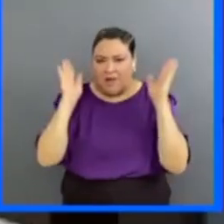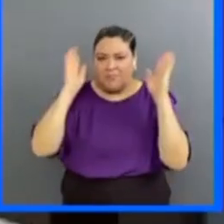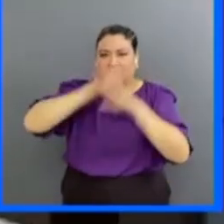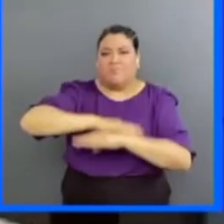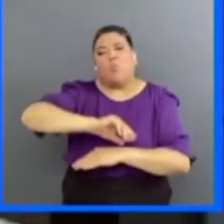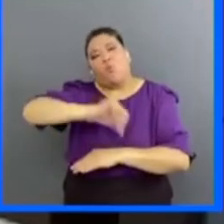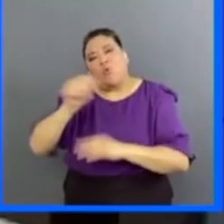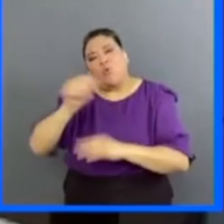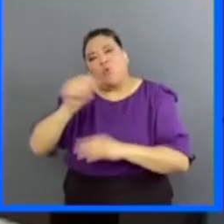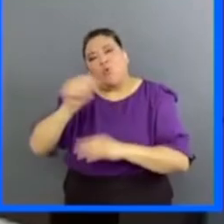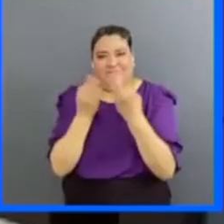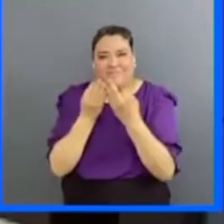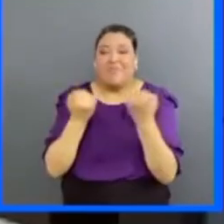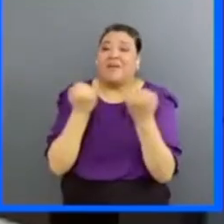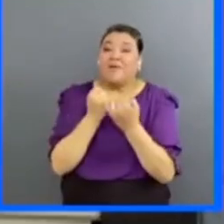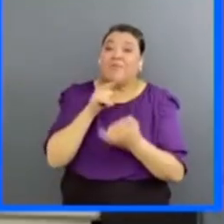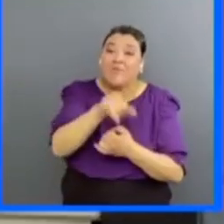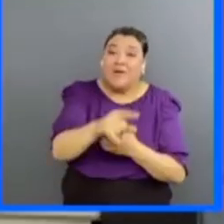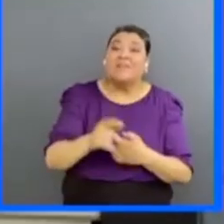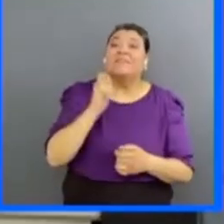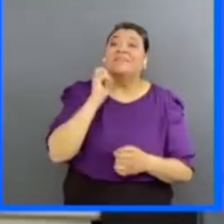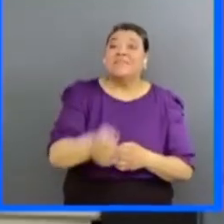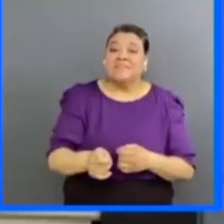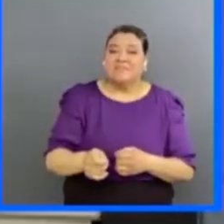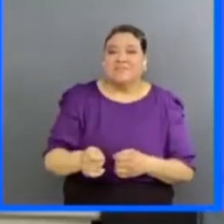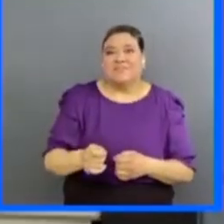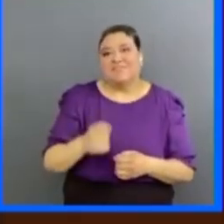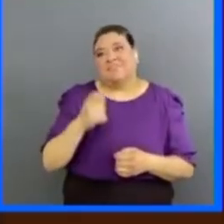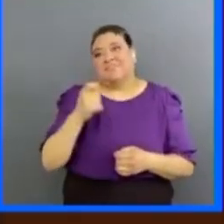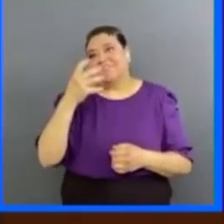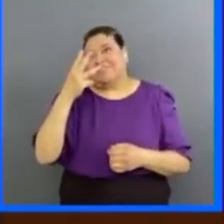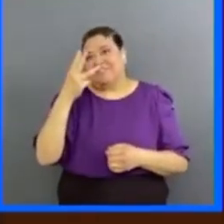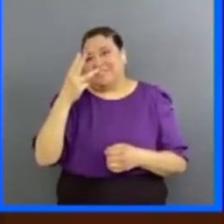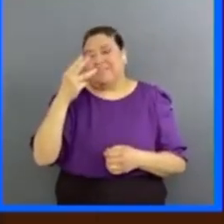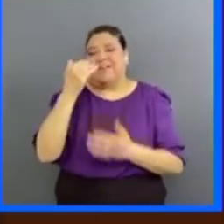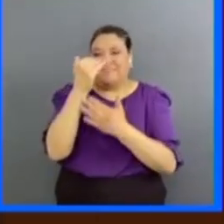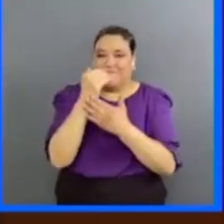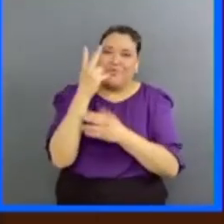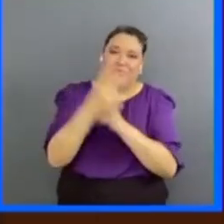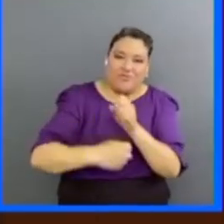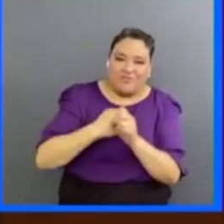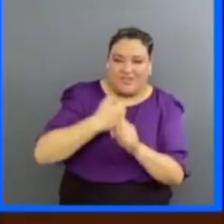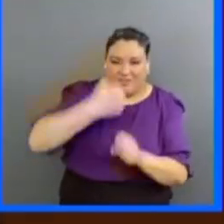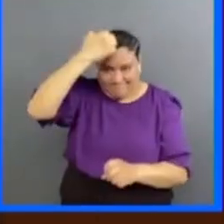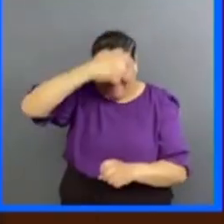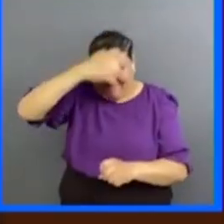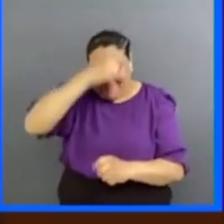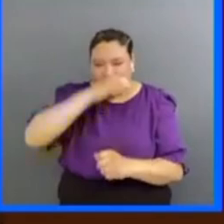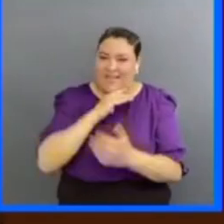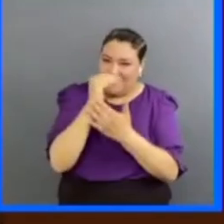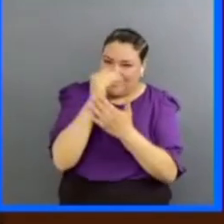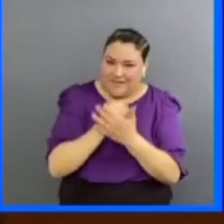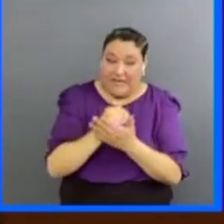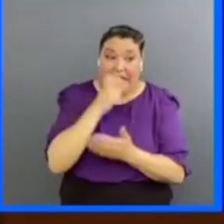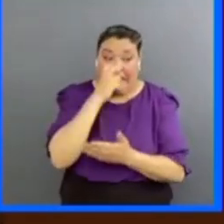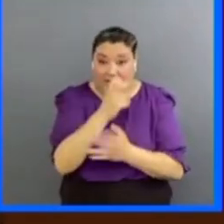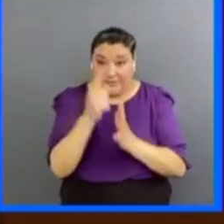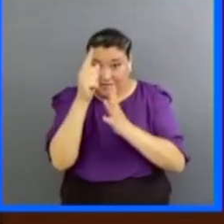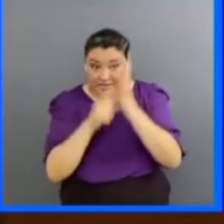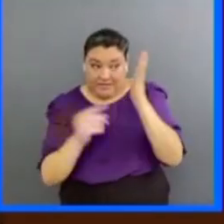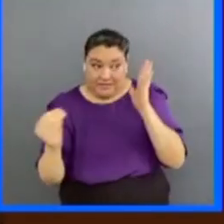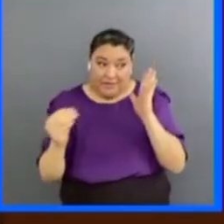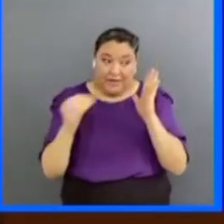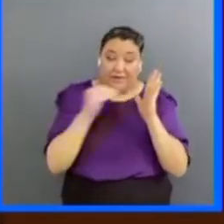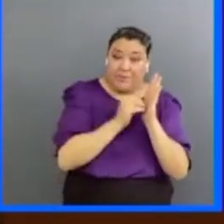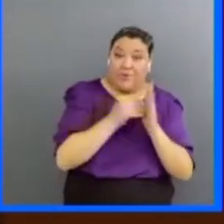además de que busca reducir de 3 a 2 años de experiencia profesional mínima requerida. Incluir estos perfiles, añadió, fortalecería